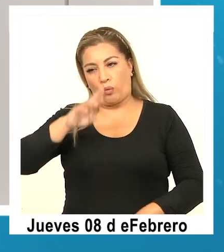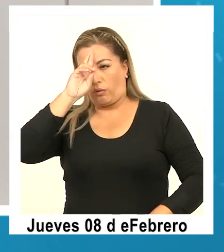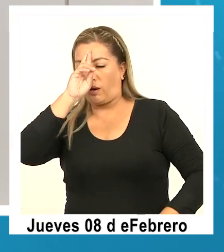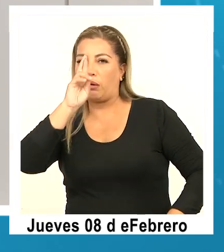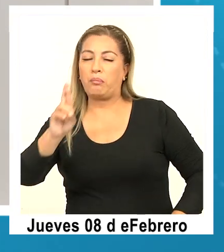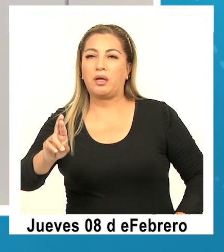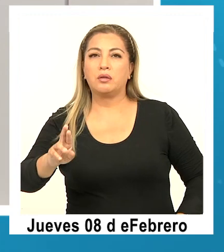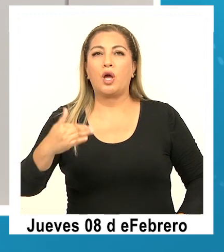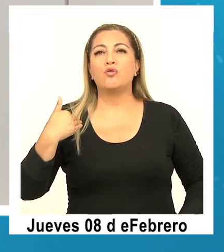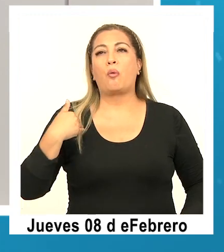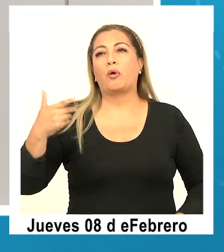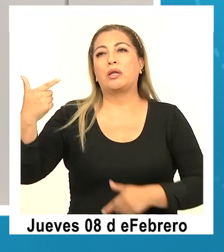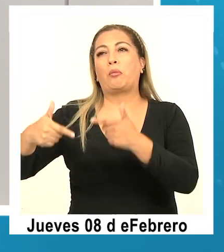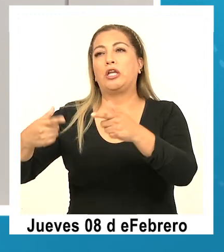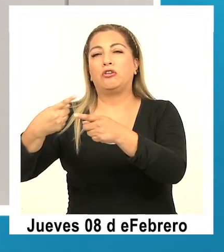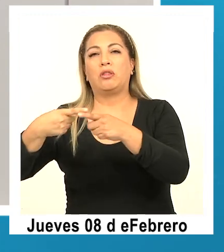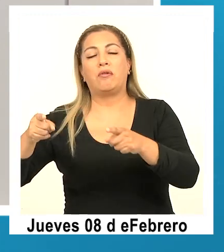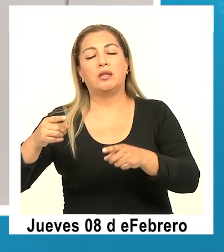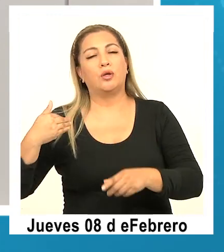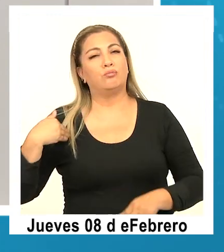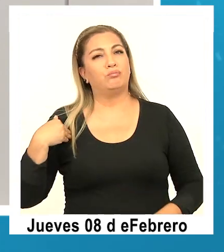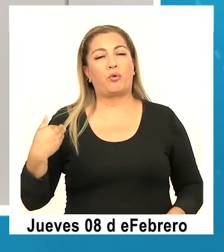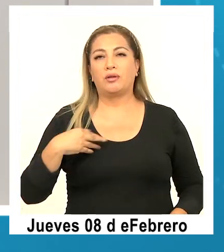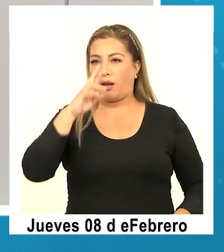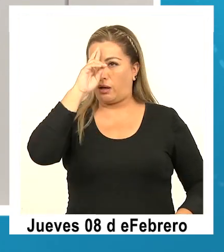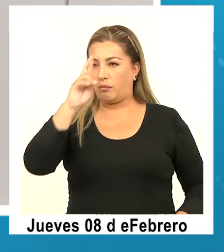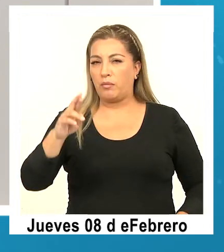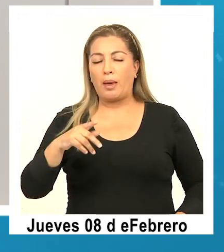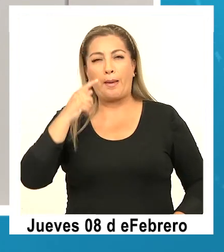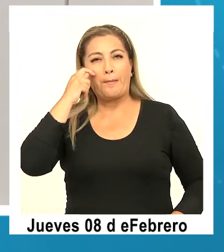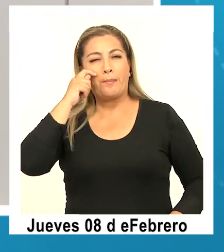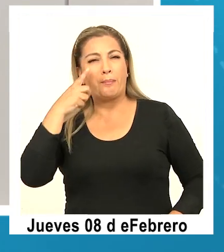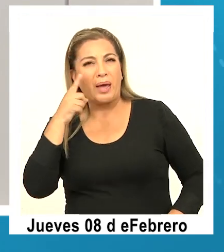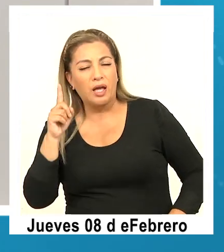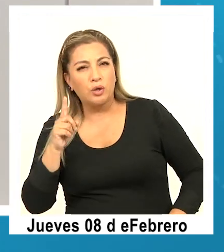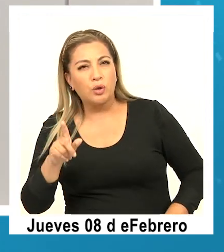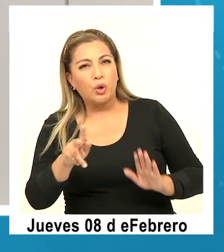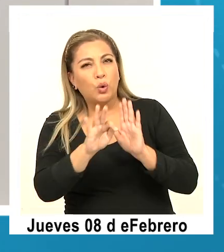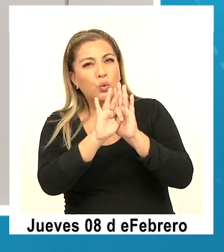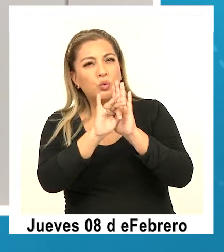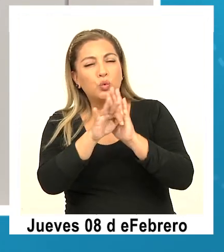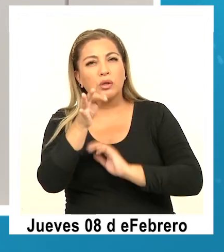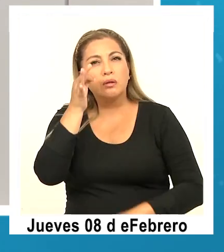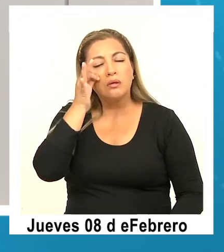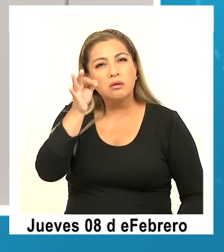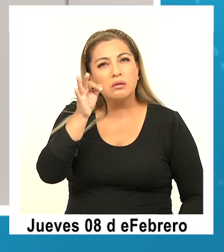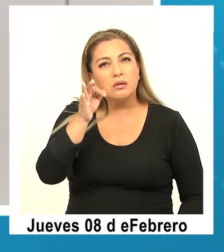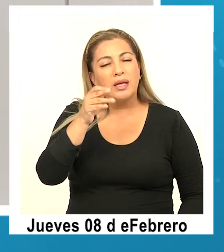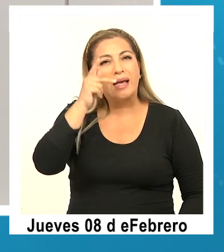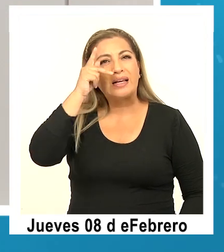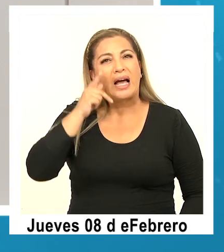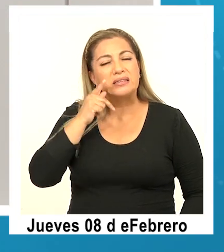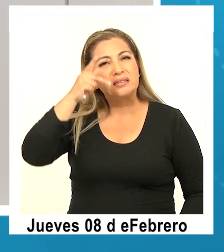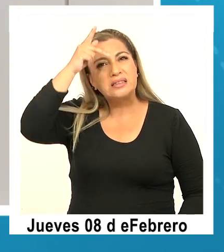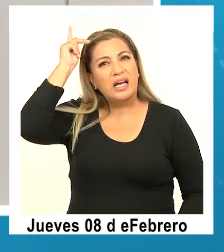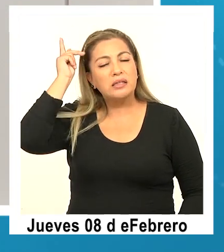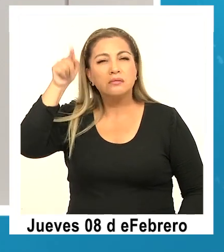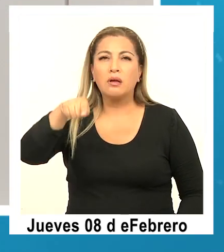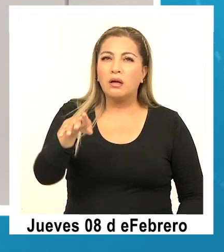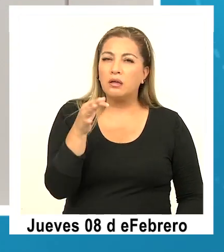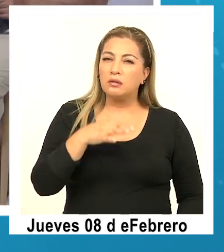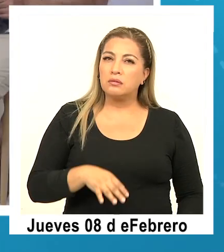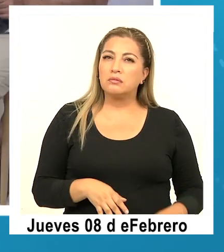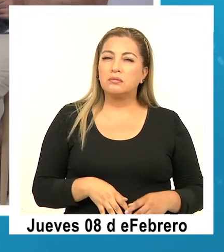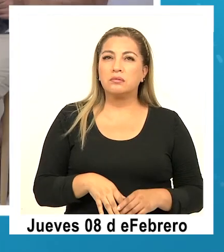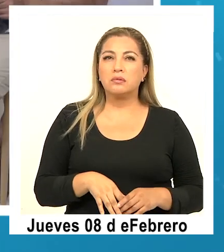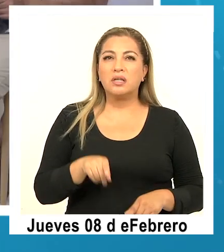más allá de la diferencia política. Pero veo un tuit ayer de José Antonio Kast,